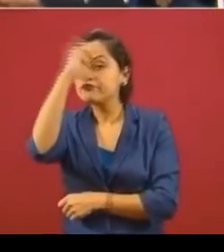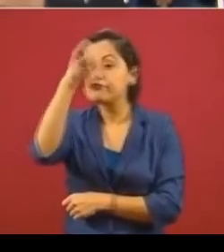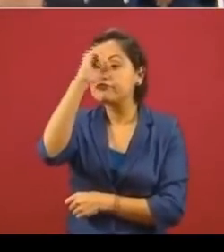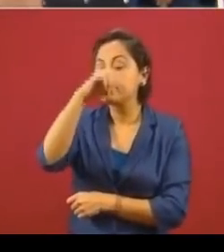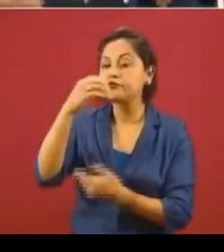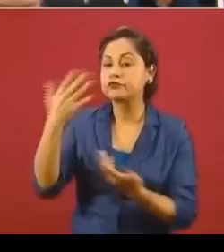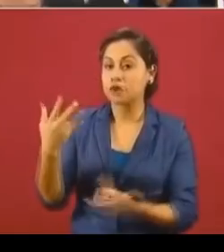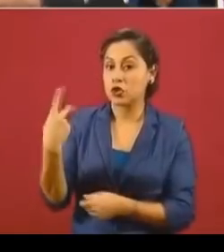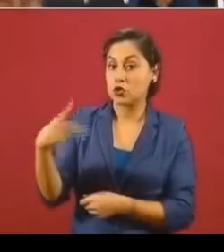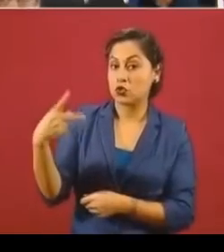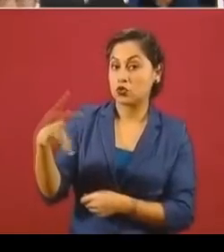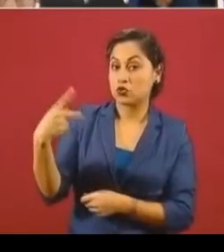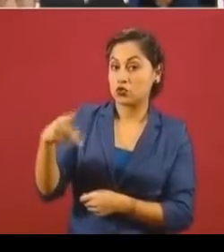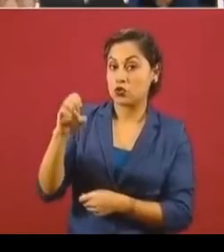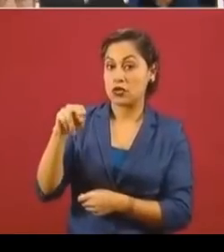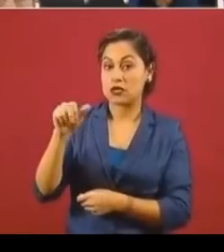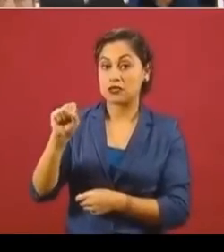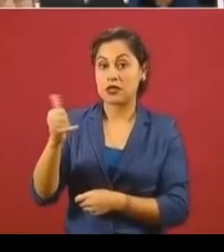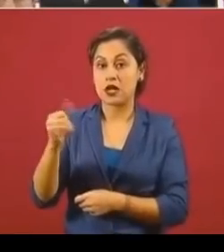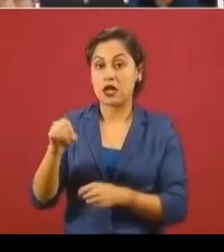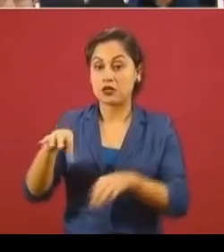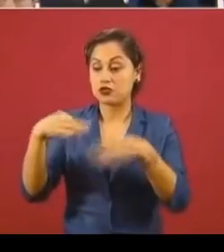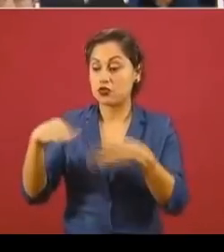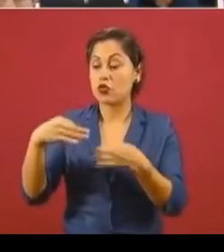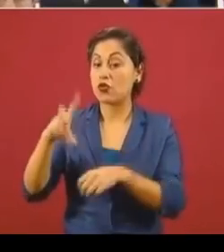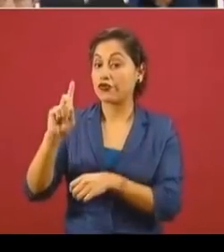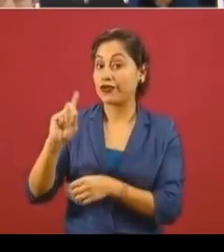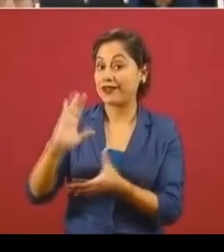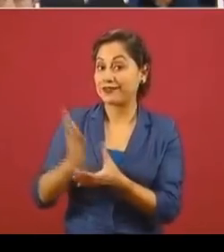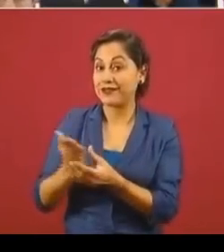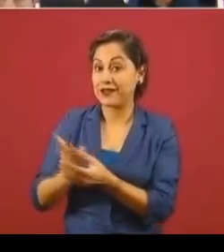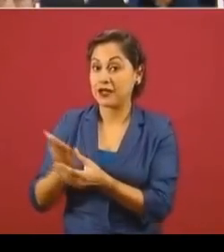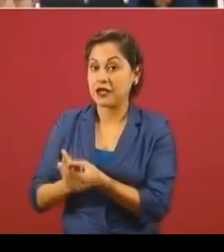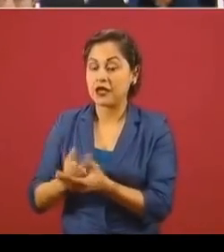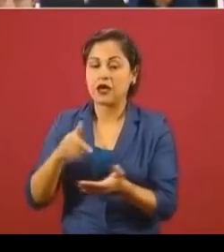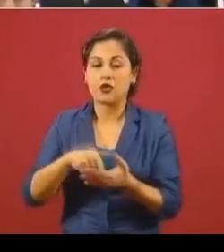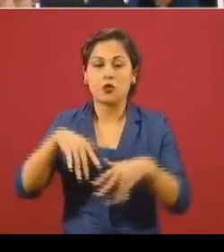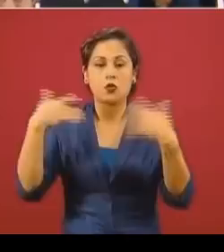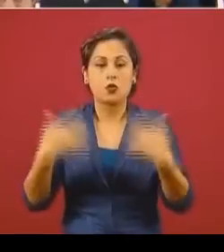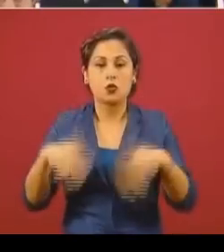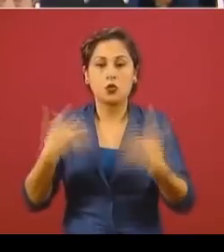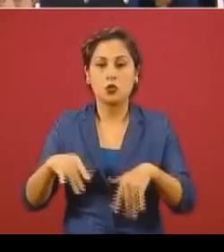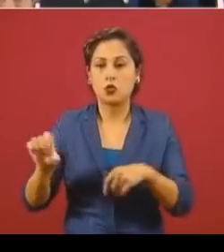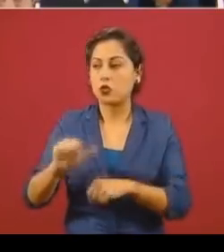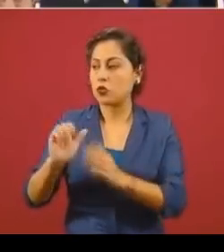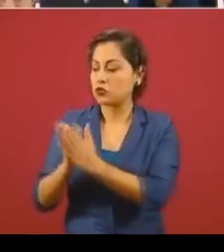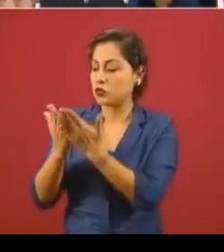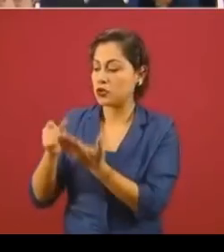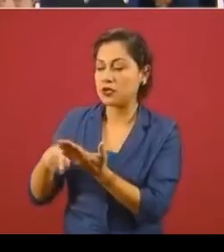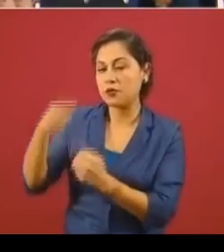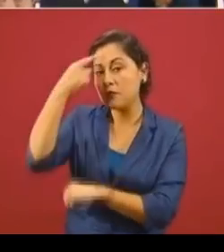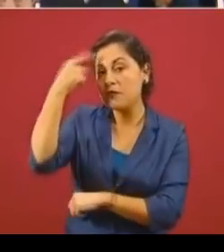30 hojas bien pudiera competir con un libro o rebasar un libro de decisiones difíciles.